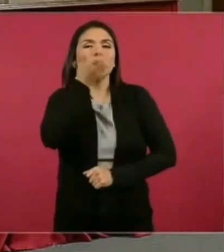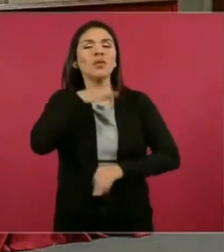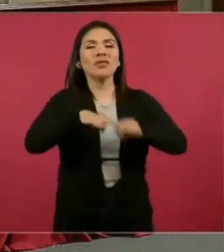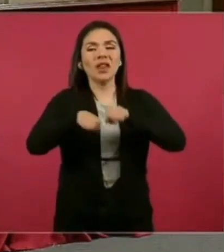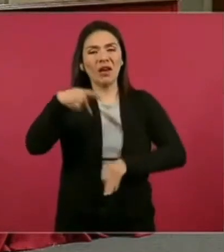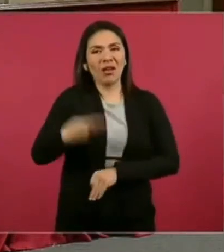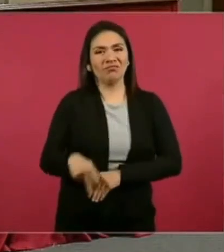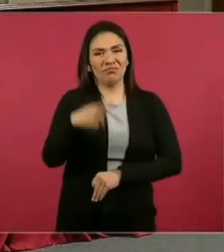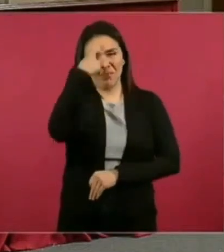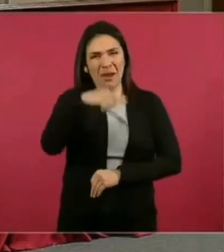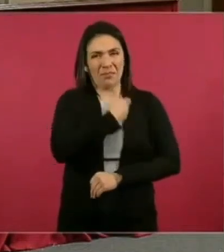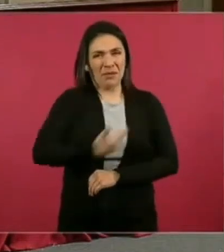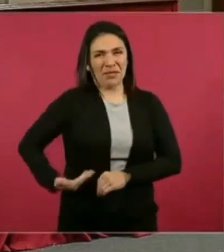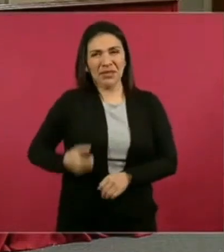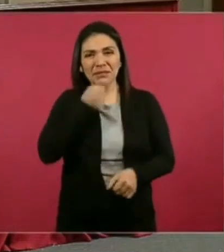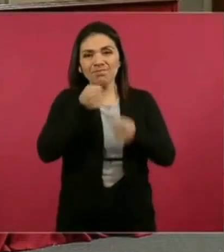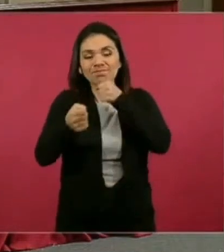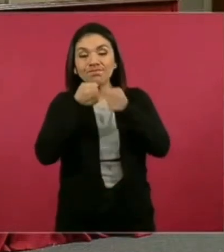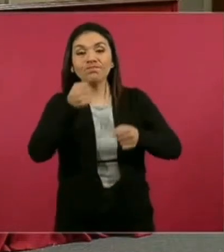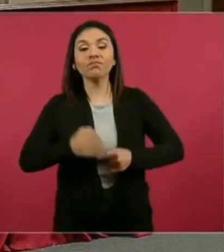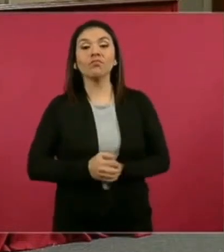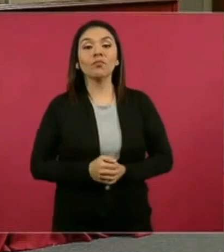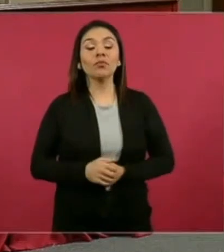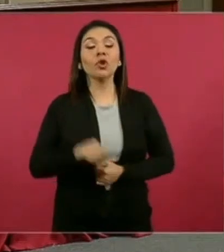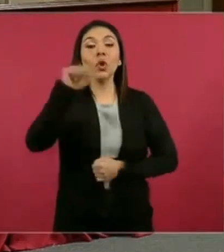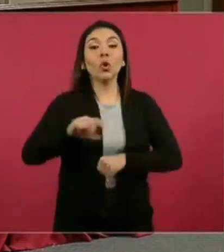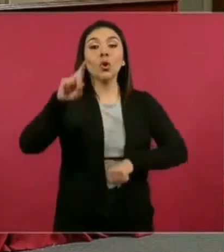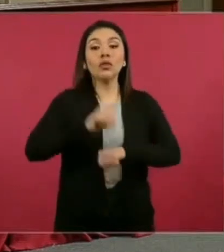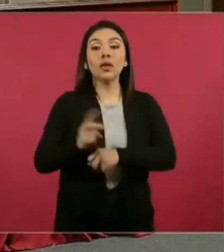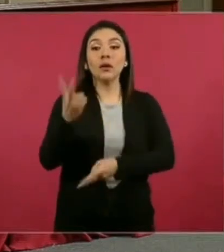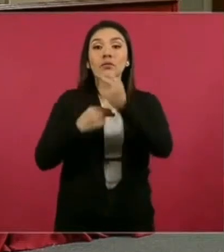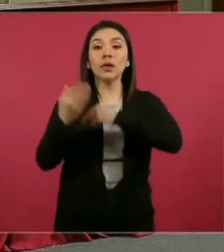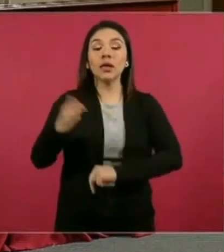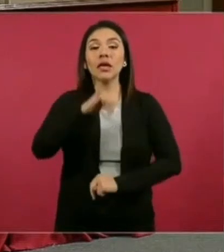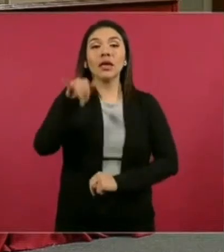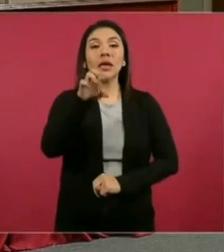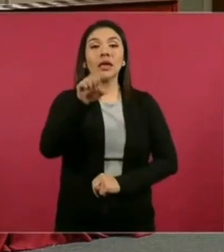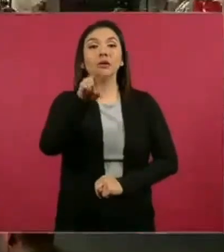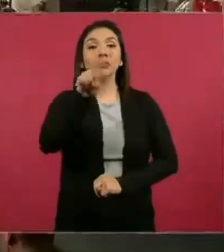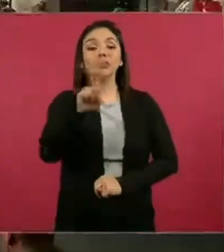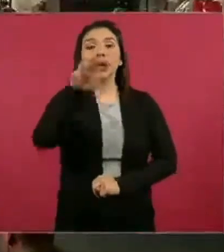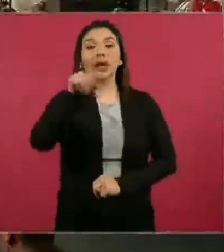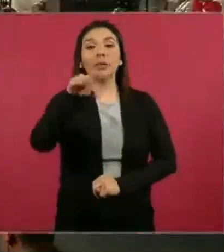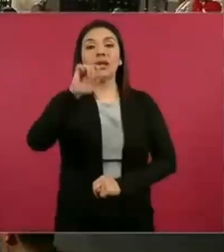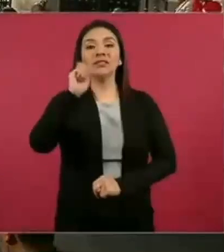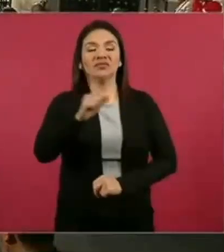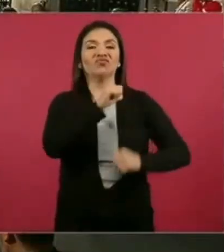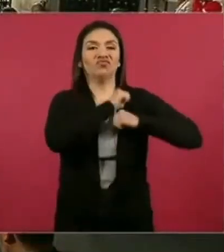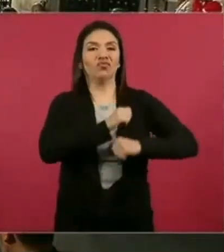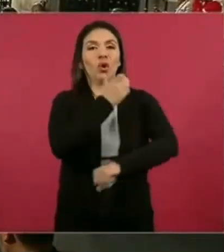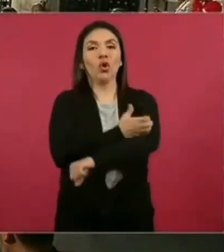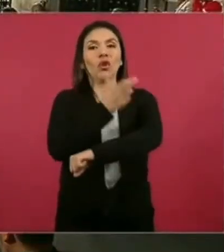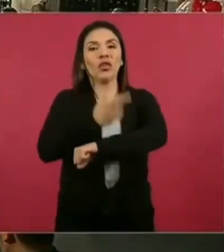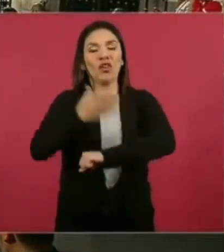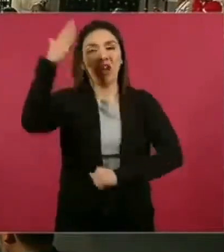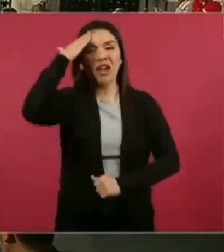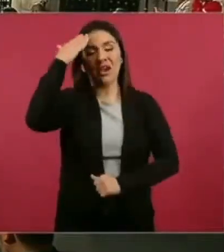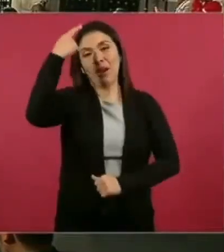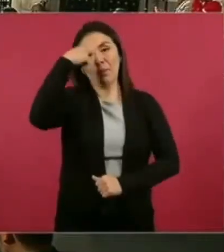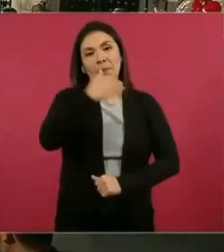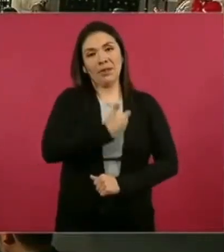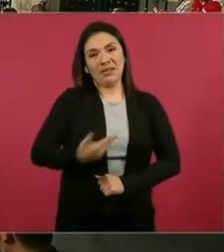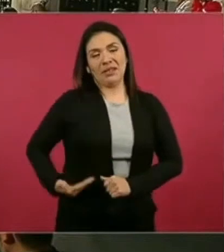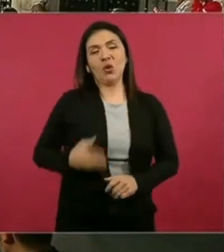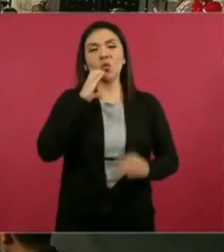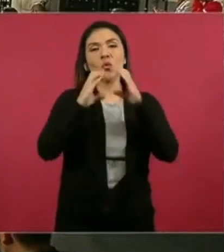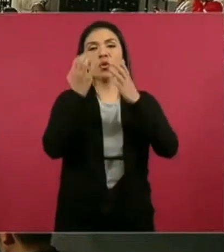Presidencia. Nos acompaña el día de hoy Jesús Ramírez Cuevas, coordinador general de Comunicación Social de